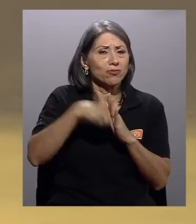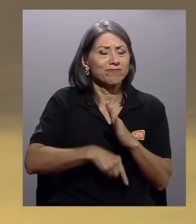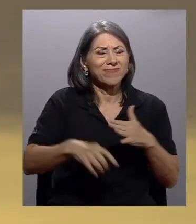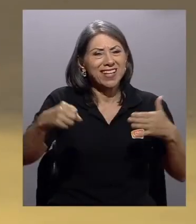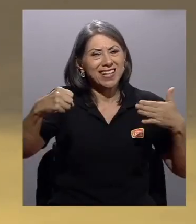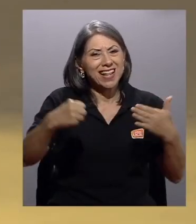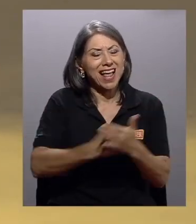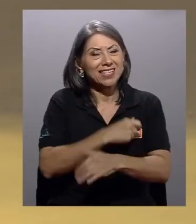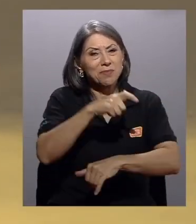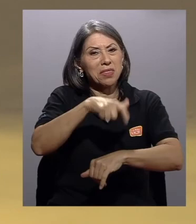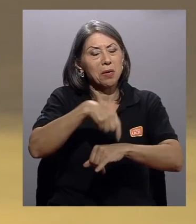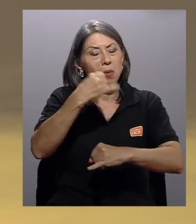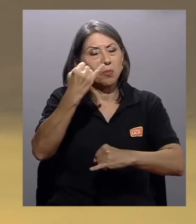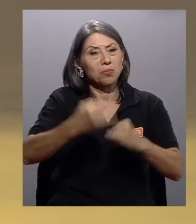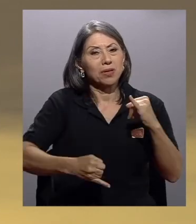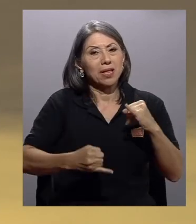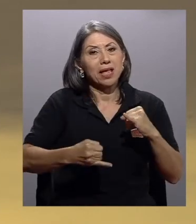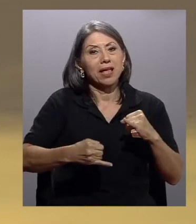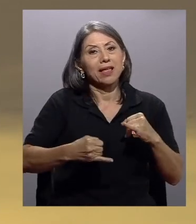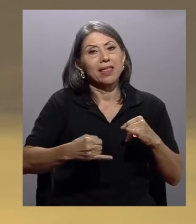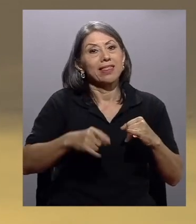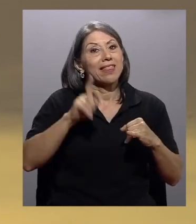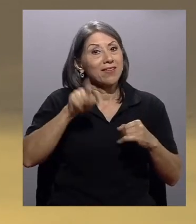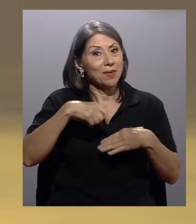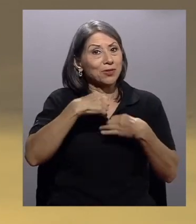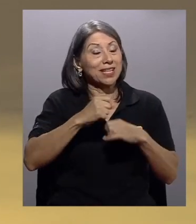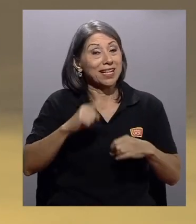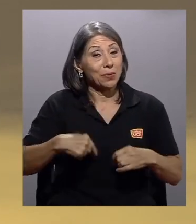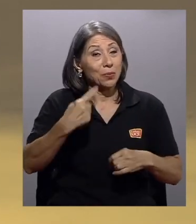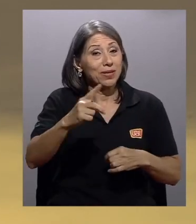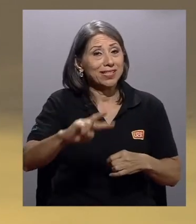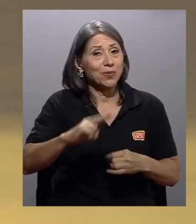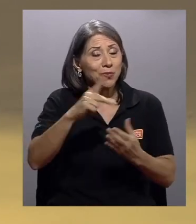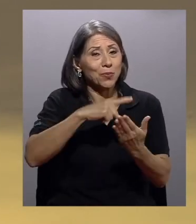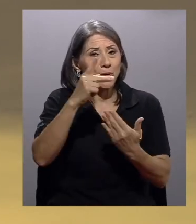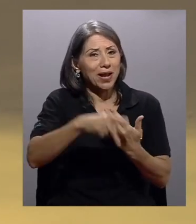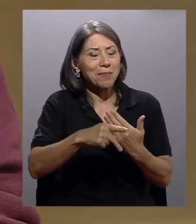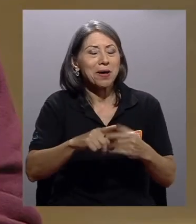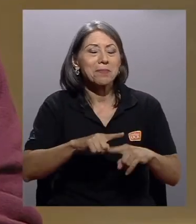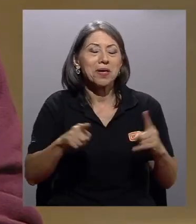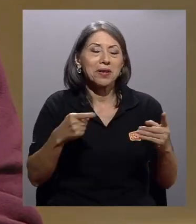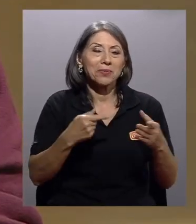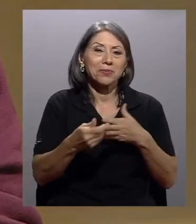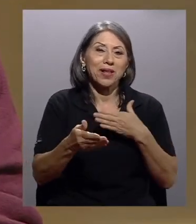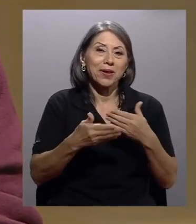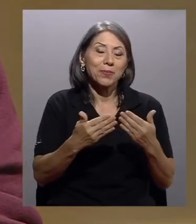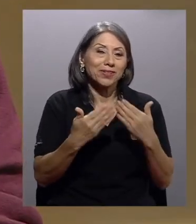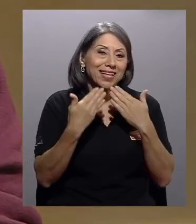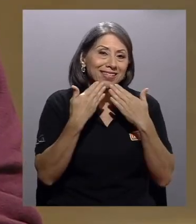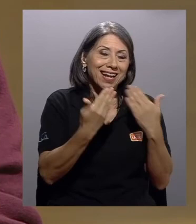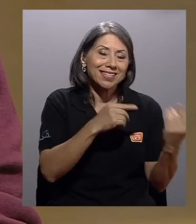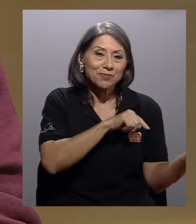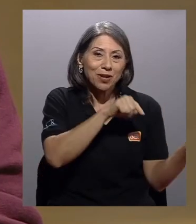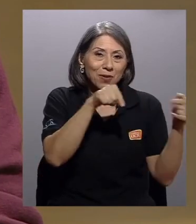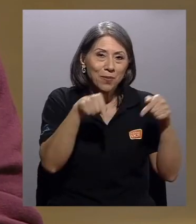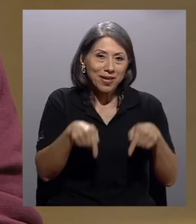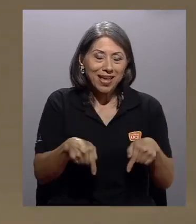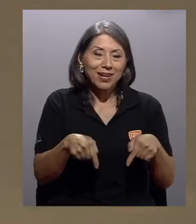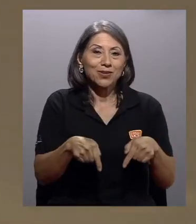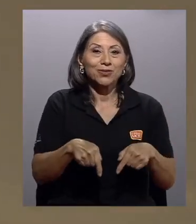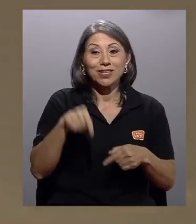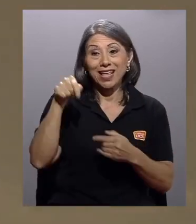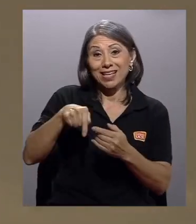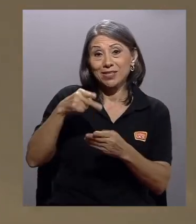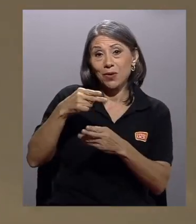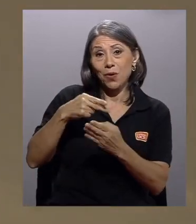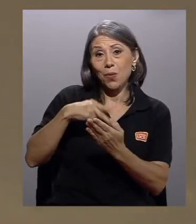un poco cortos de tiempo porque deberíamos hacer un segundo programa, Abelardo. Pero bueno, muchas gracias por acompañarnos. Esto